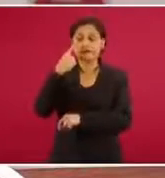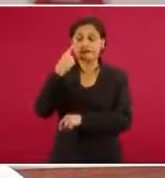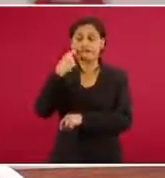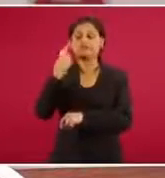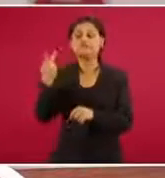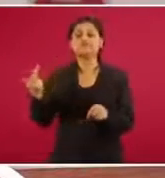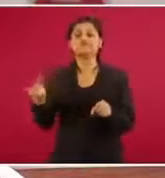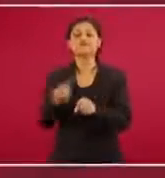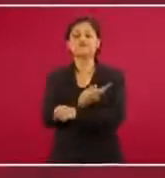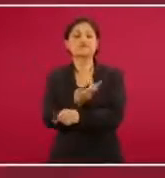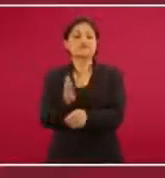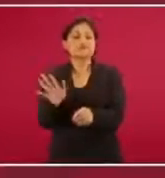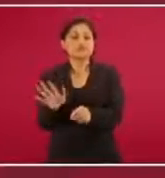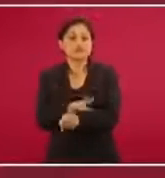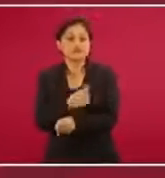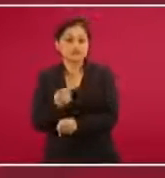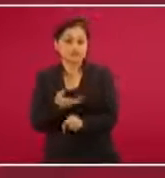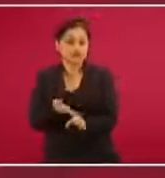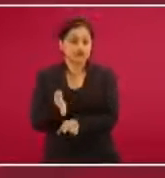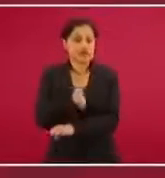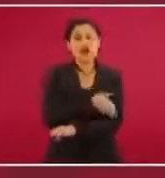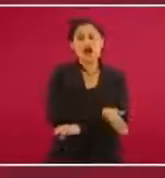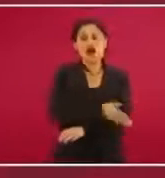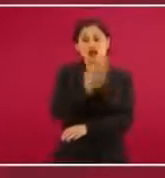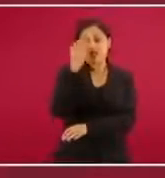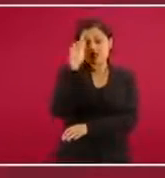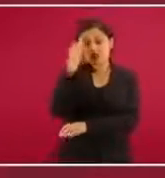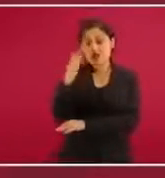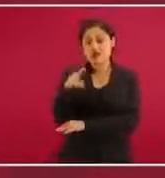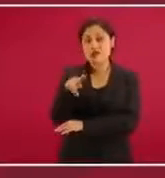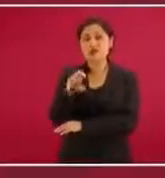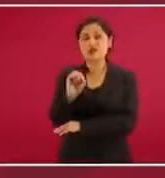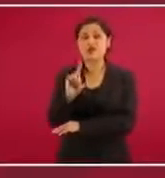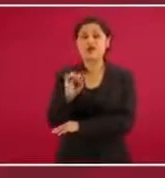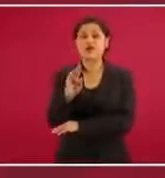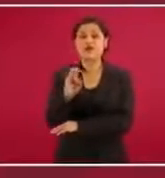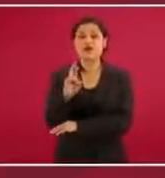neoliberal crearon esta figura